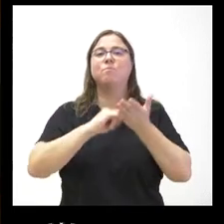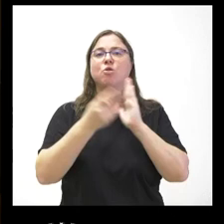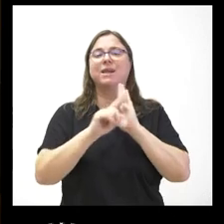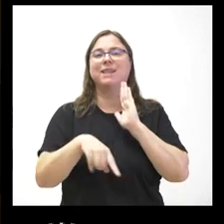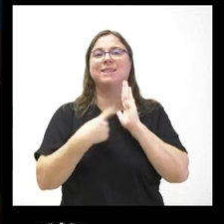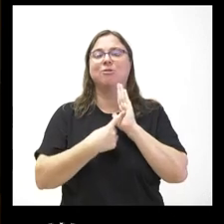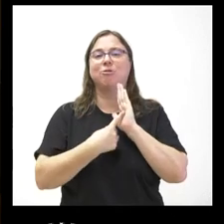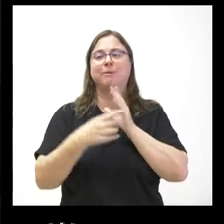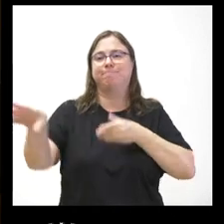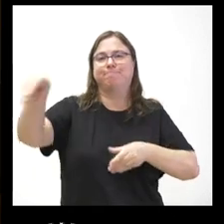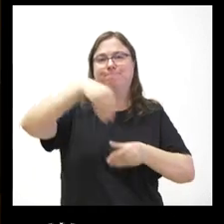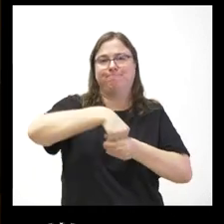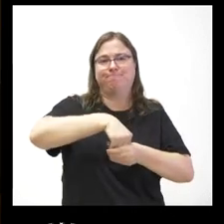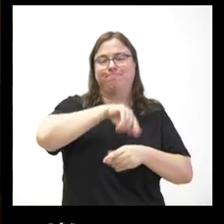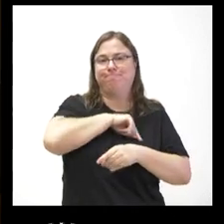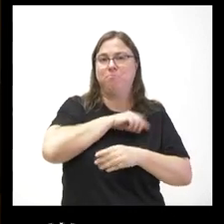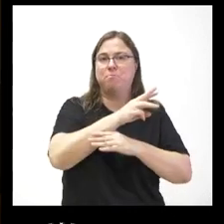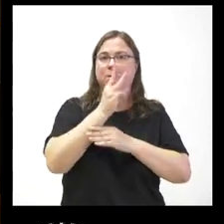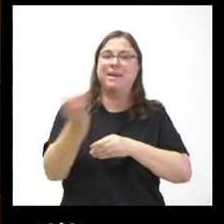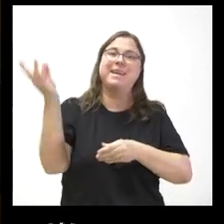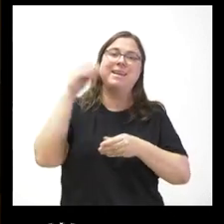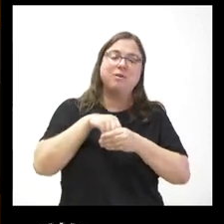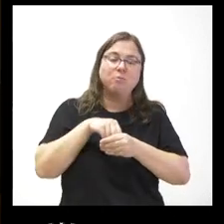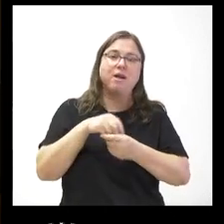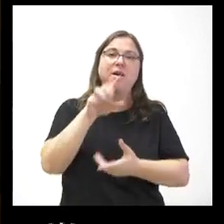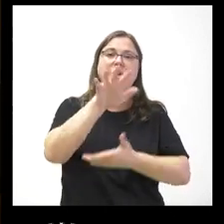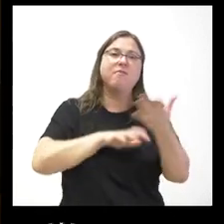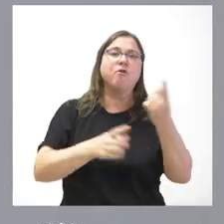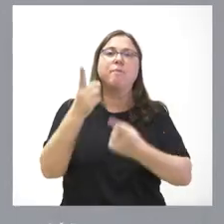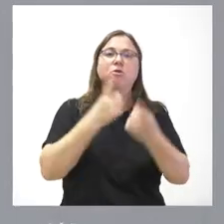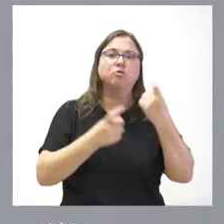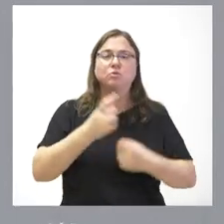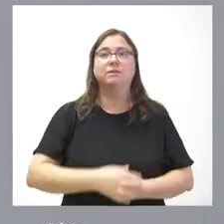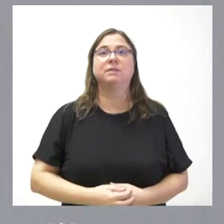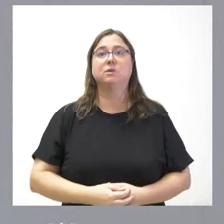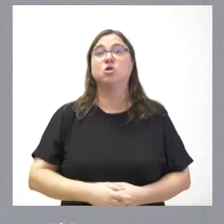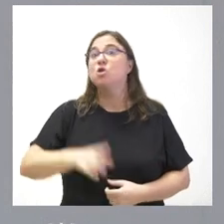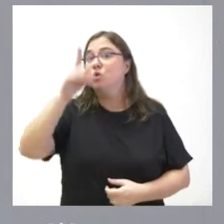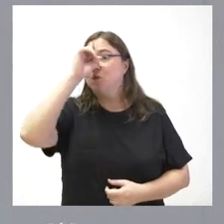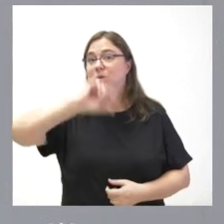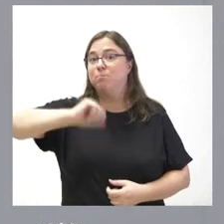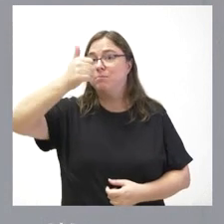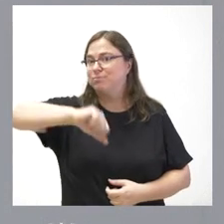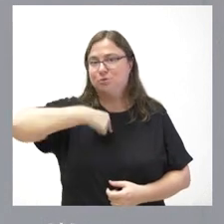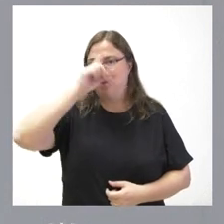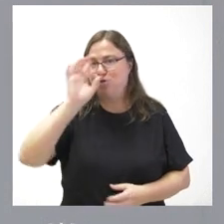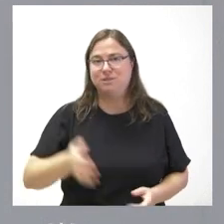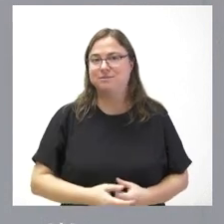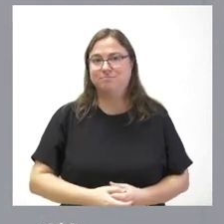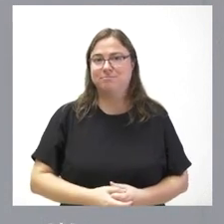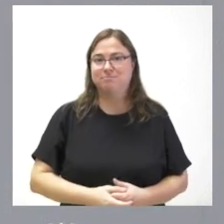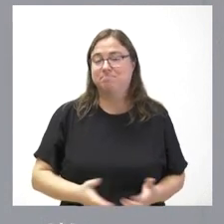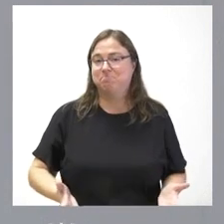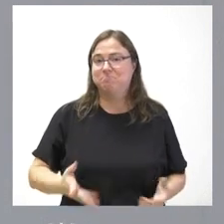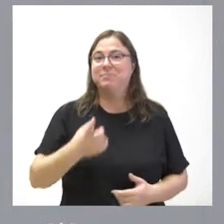sentir del PP y que puede incorporar el informe del consultivo gracias yo no sé si va a salir adelante o no Yo le puedo